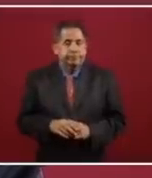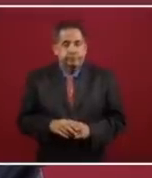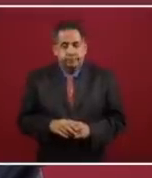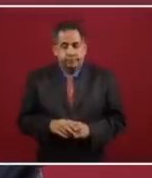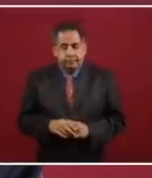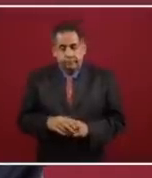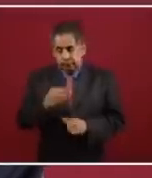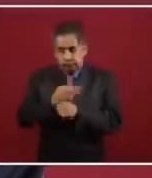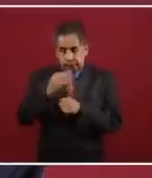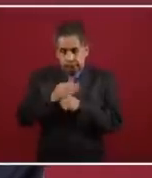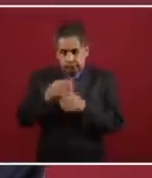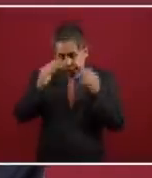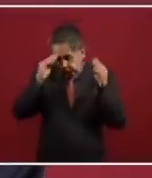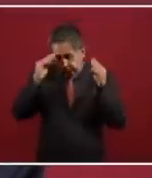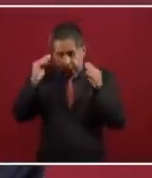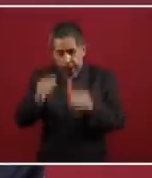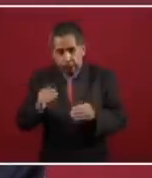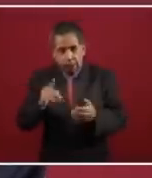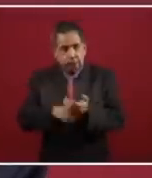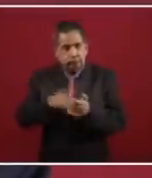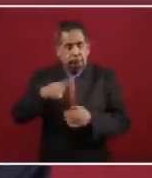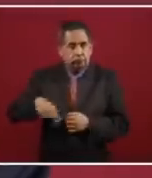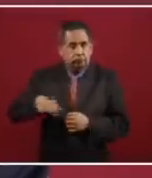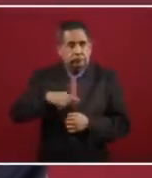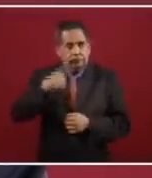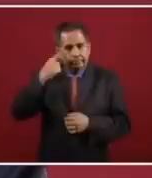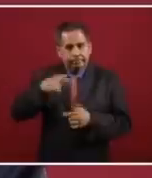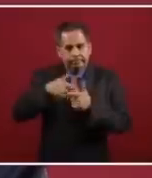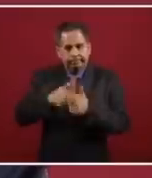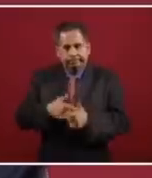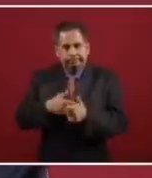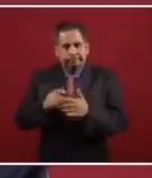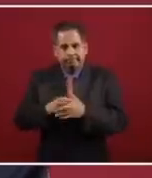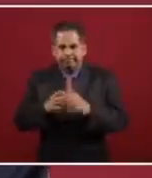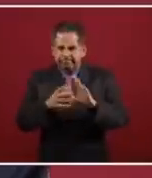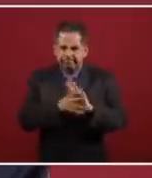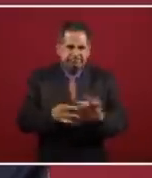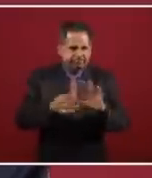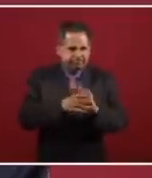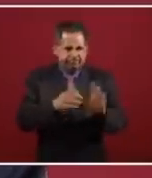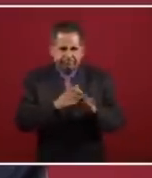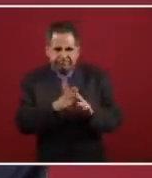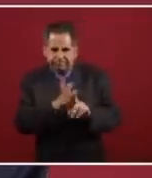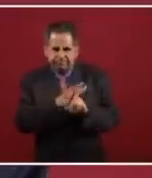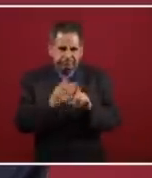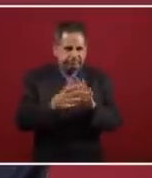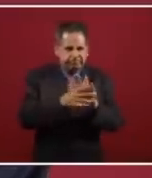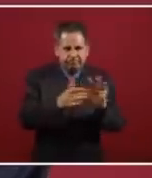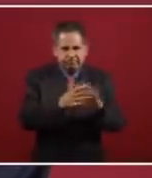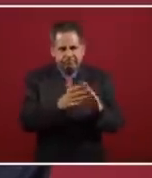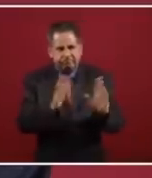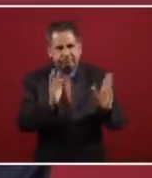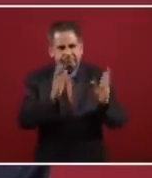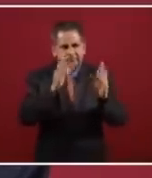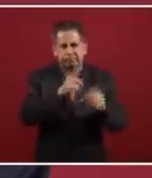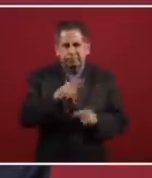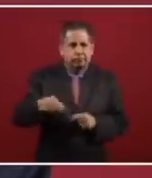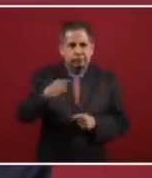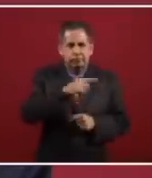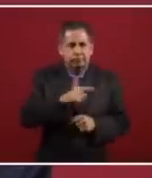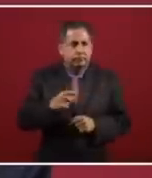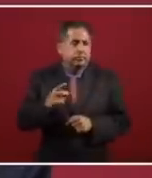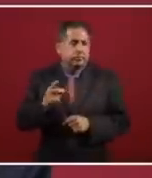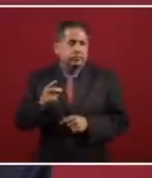a dedicar en estos días a seguir convenciendo, persuadiendo a los legisladores